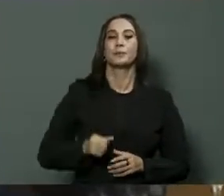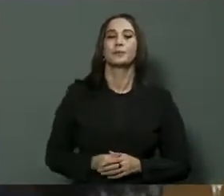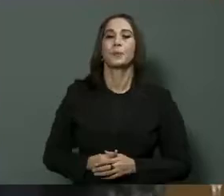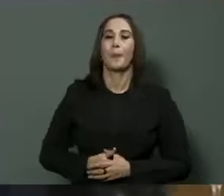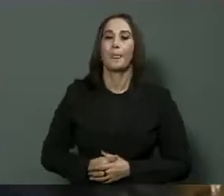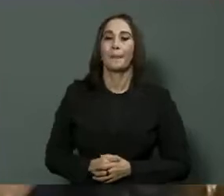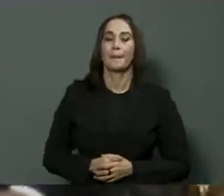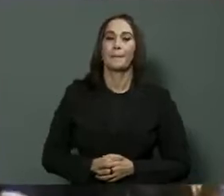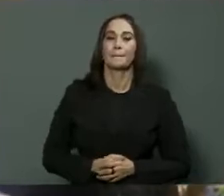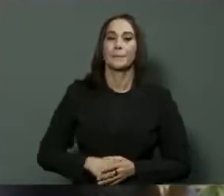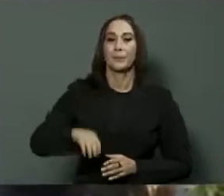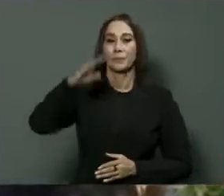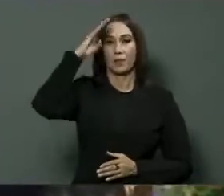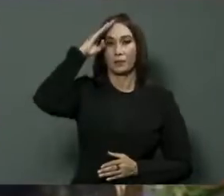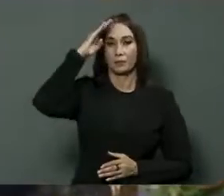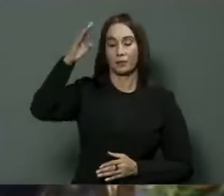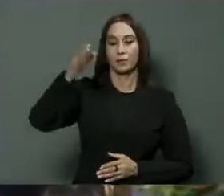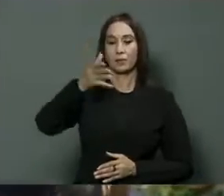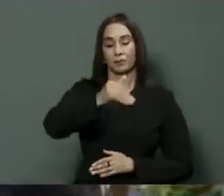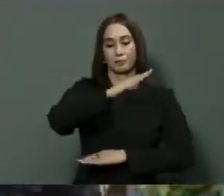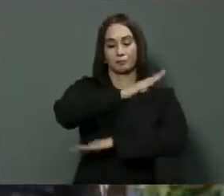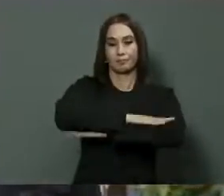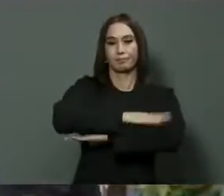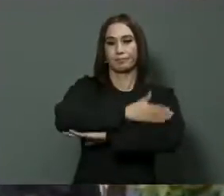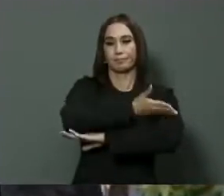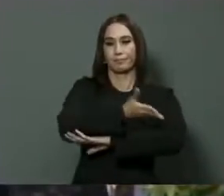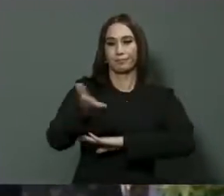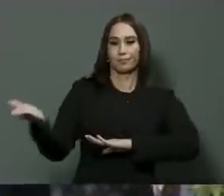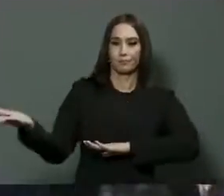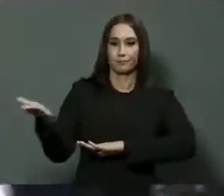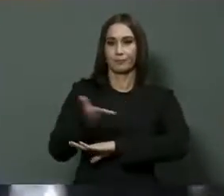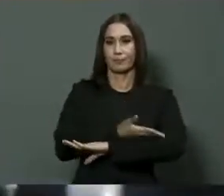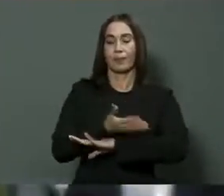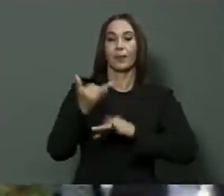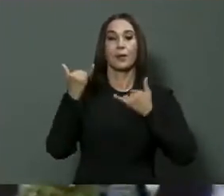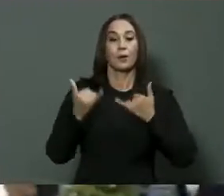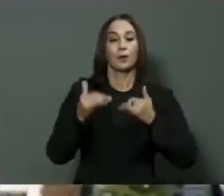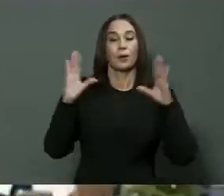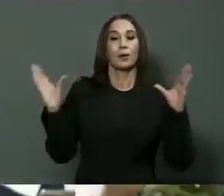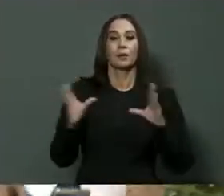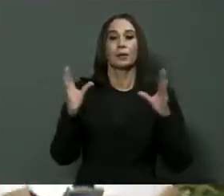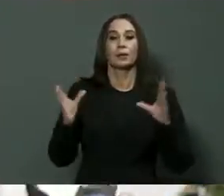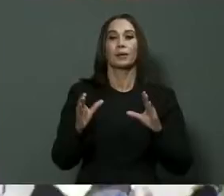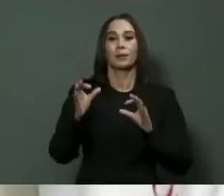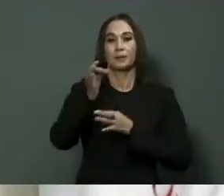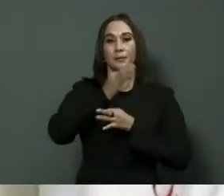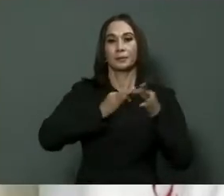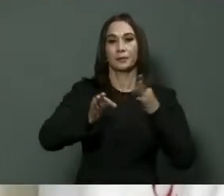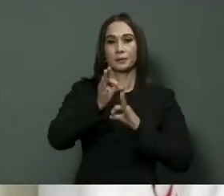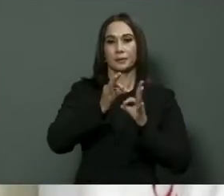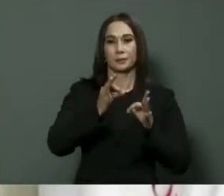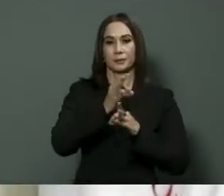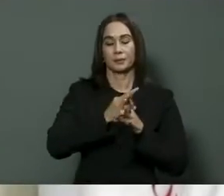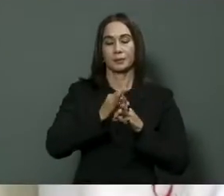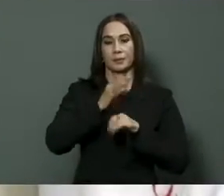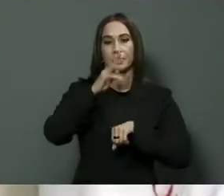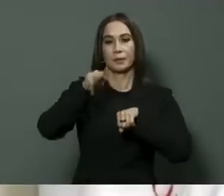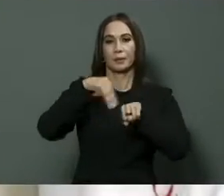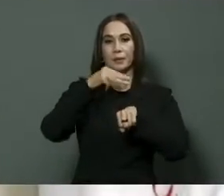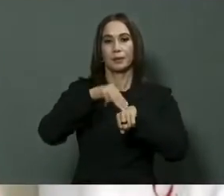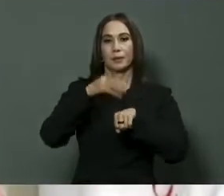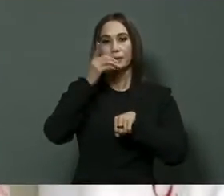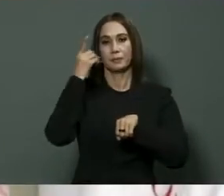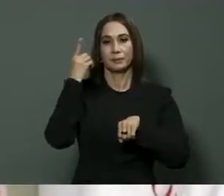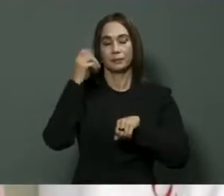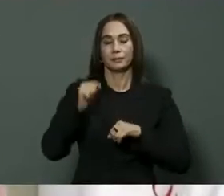Dominicana. Saluda a los integrantes de la Mesa de Honor en esta actividad desde San Francisco, provincia